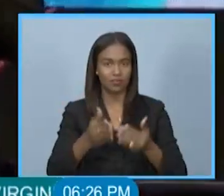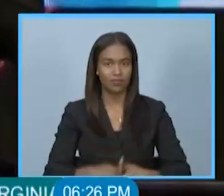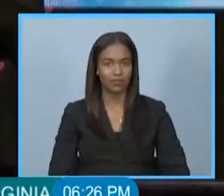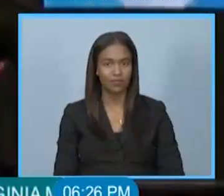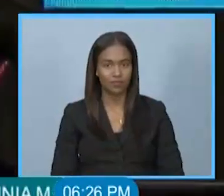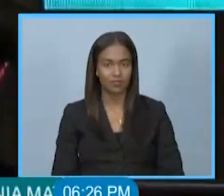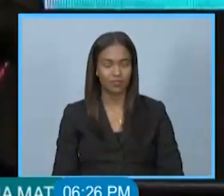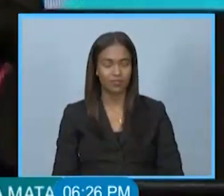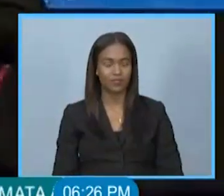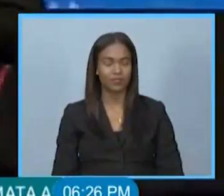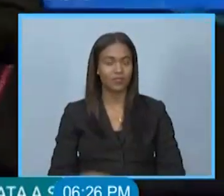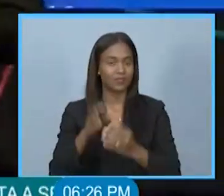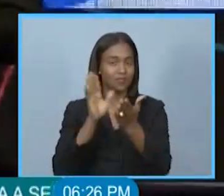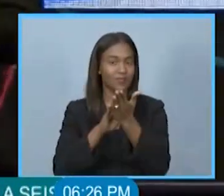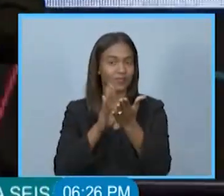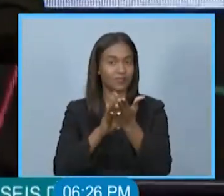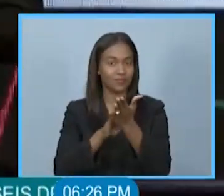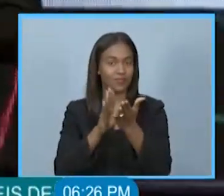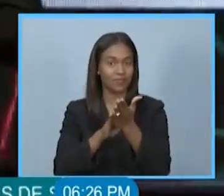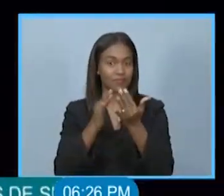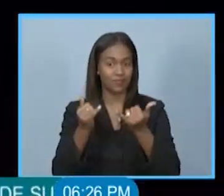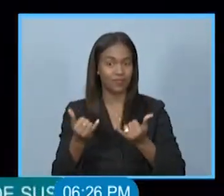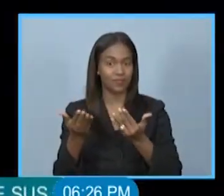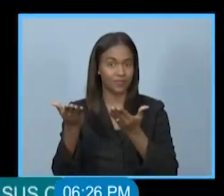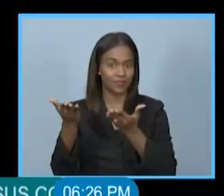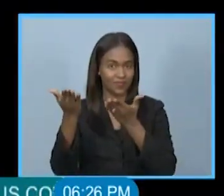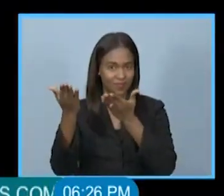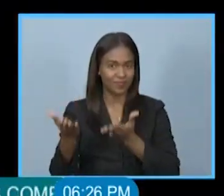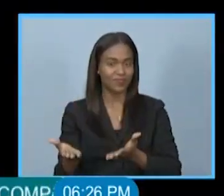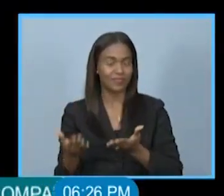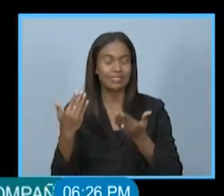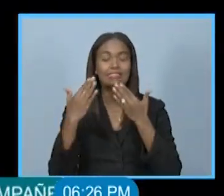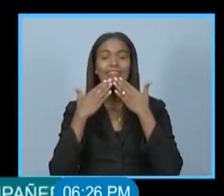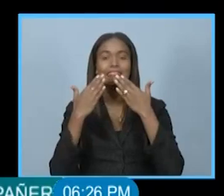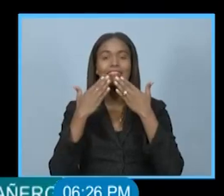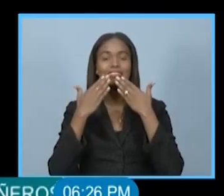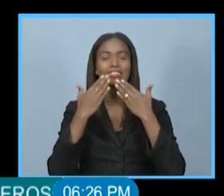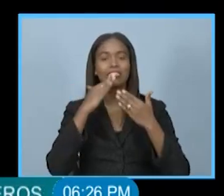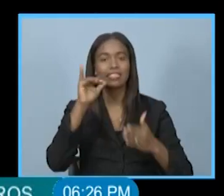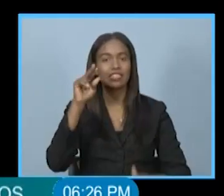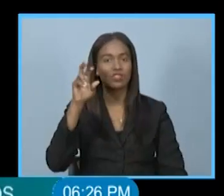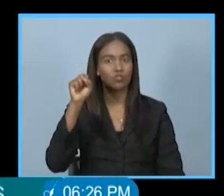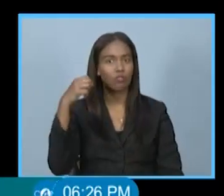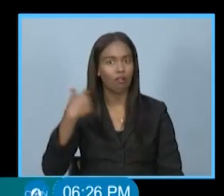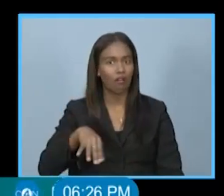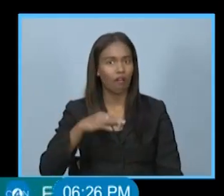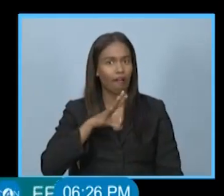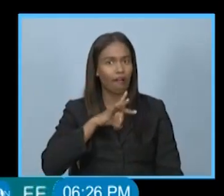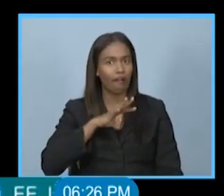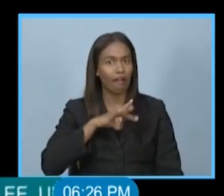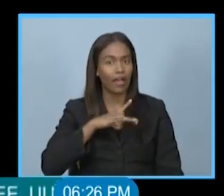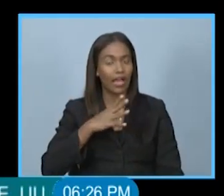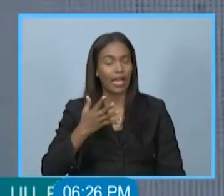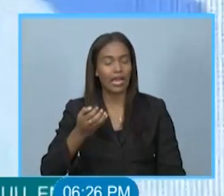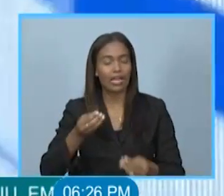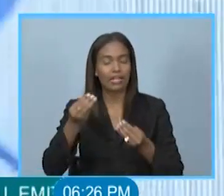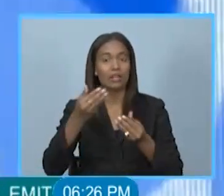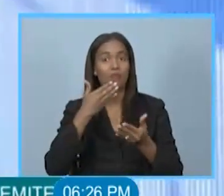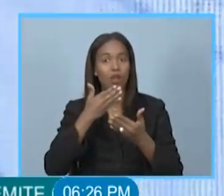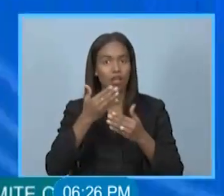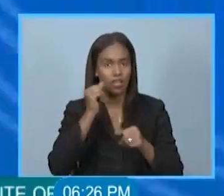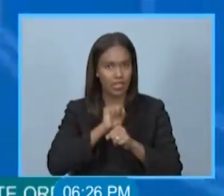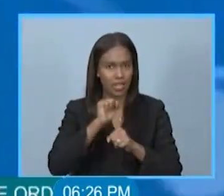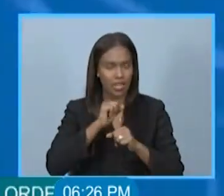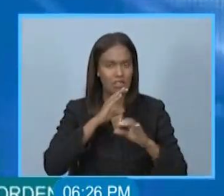un aplauso Gracias Jesús lo hiciste genial Te deseo lo mejor estudiaste